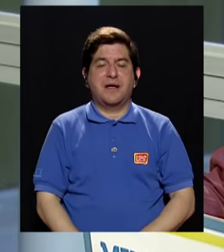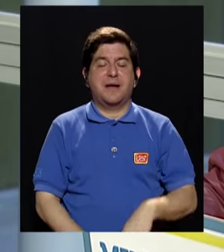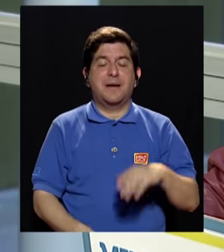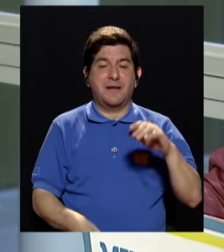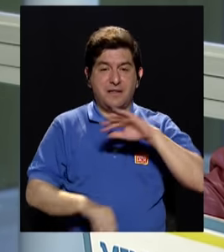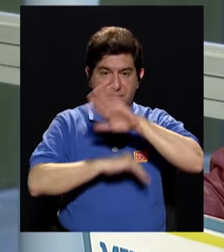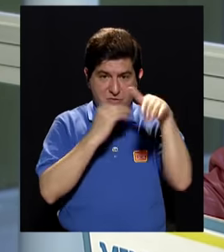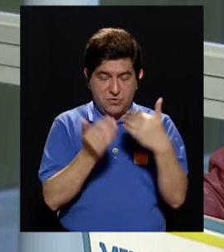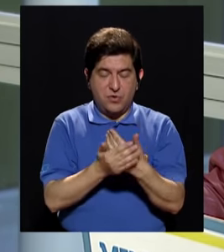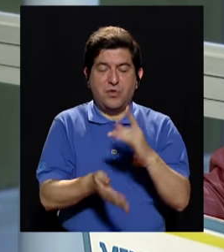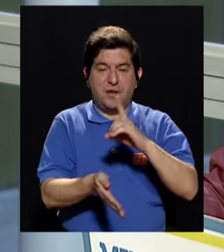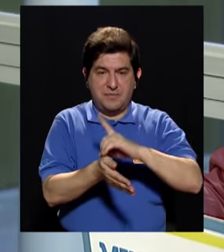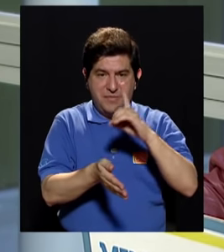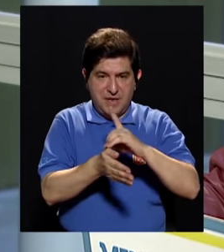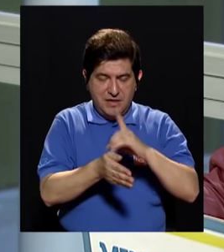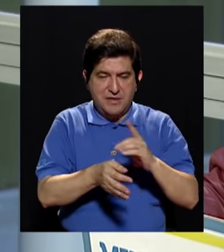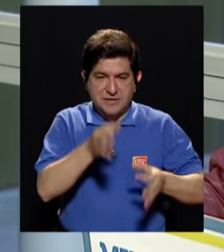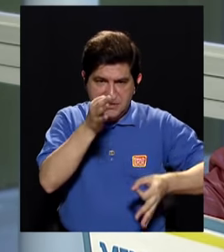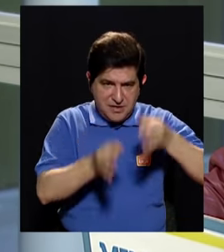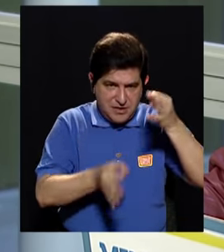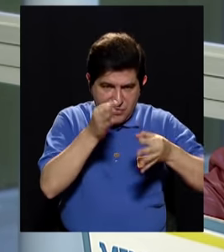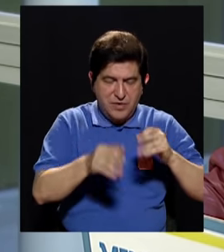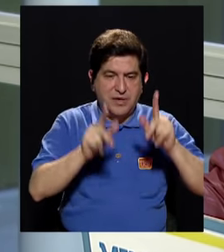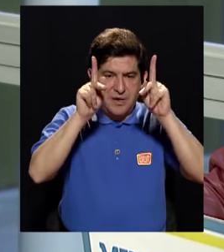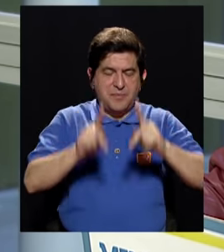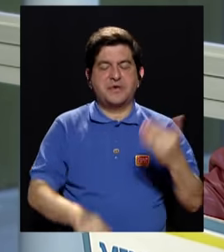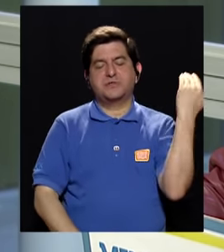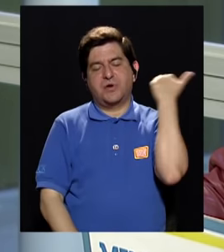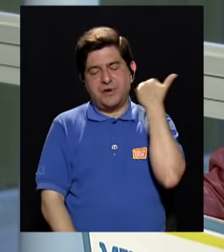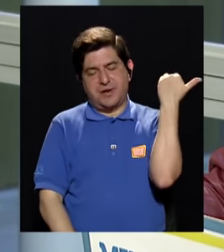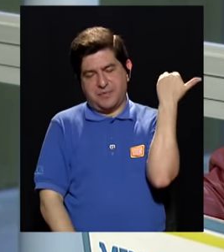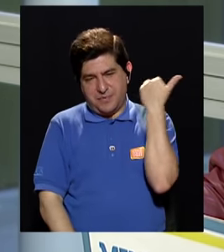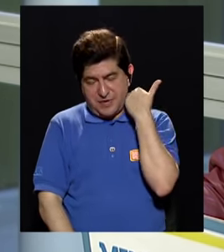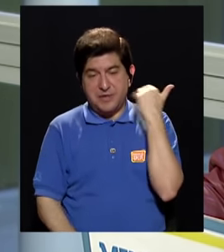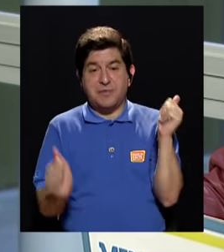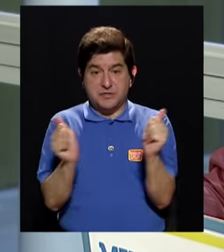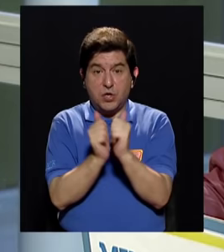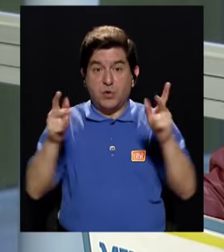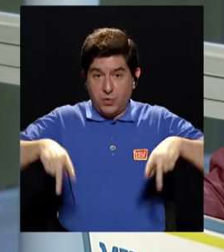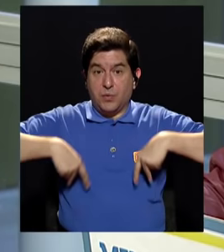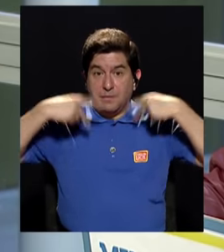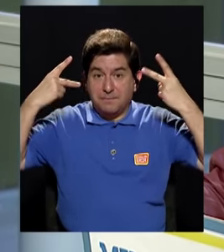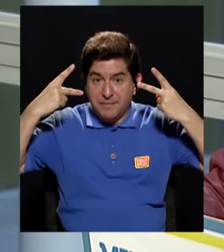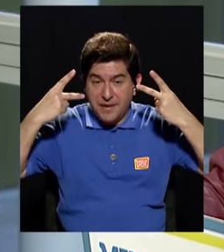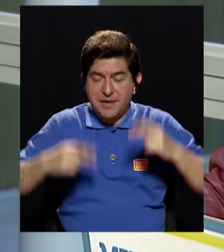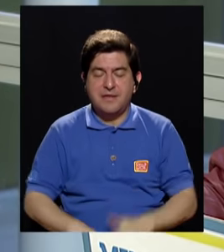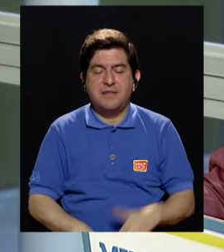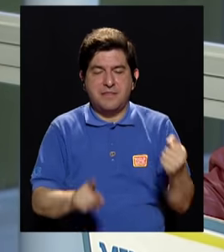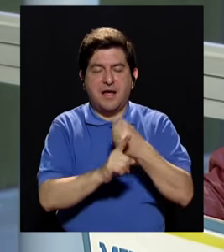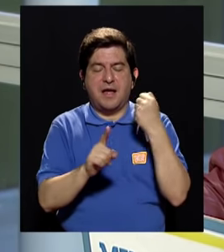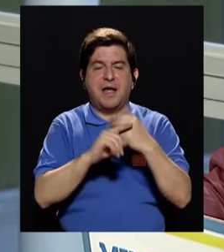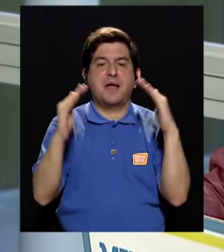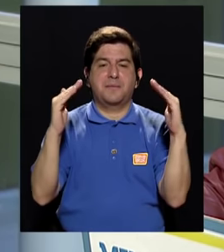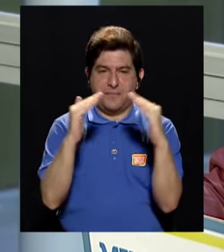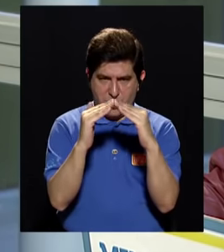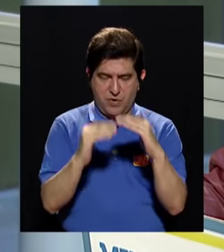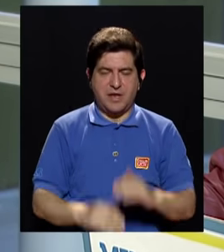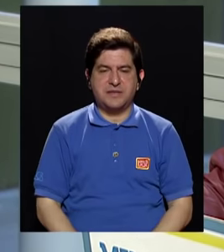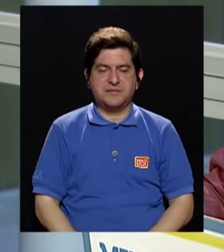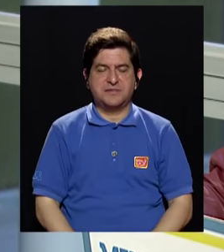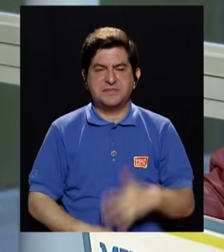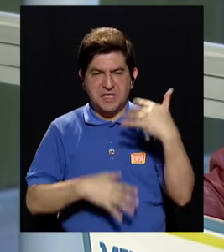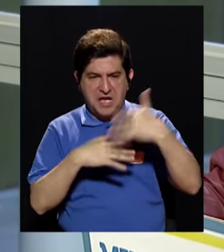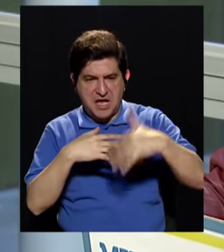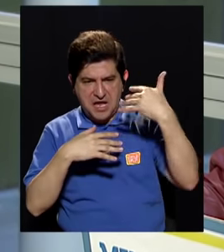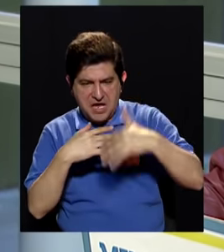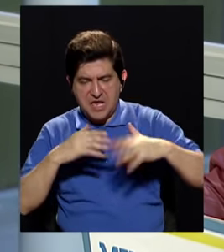interviene todo lo que es atiende todas las personas víctimas personas vivas verdad Víctimas de violencia doméstica de